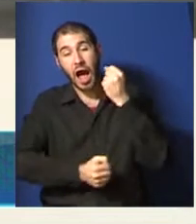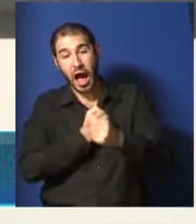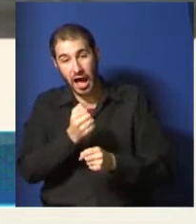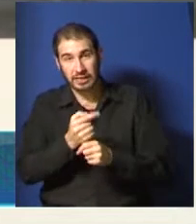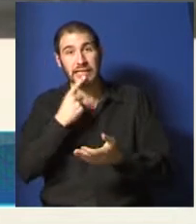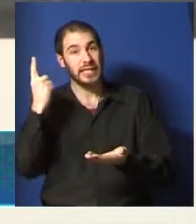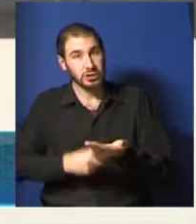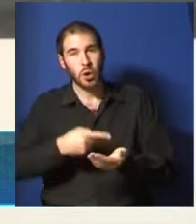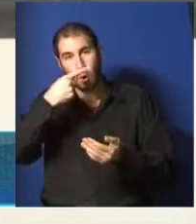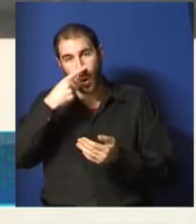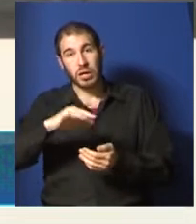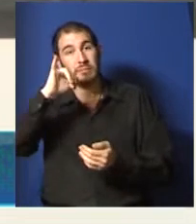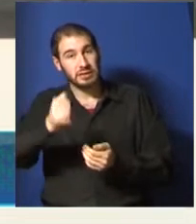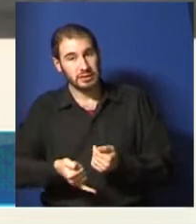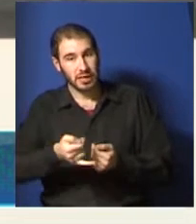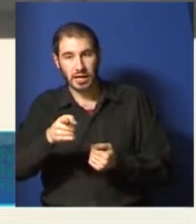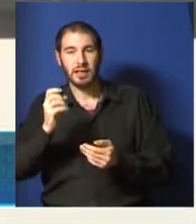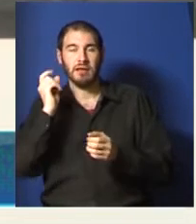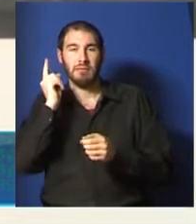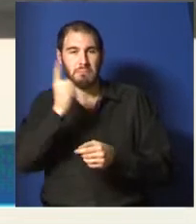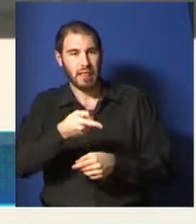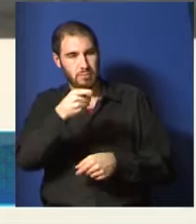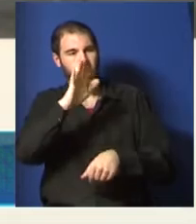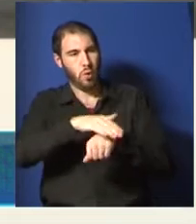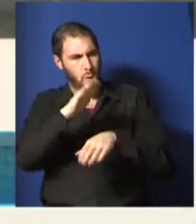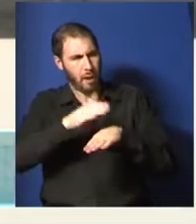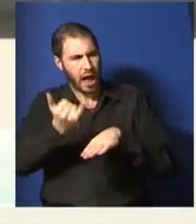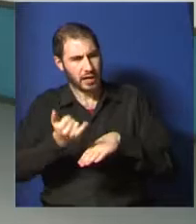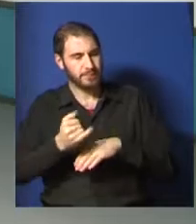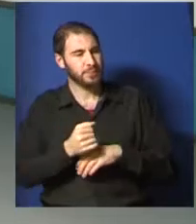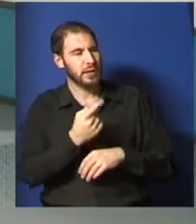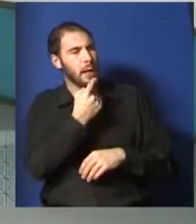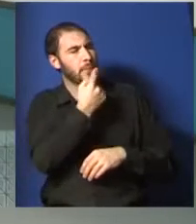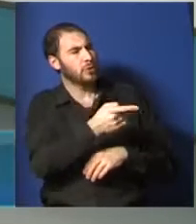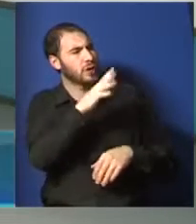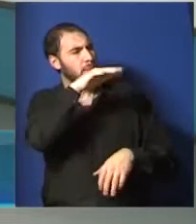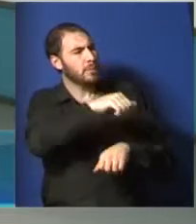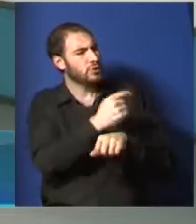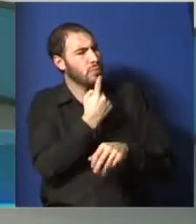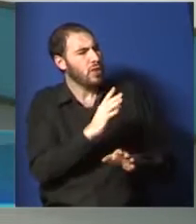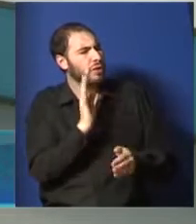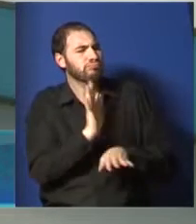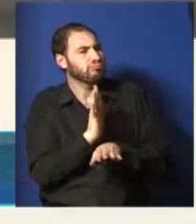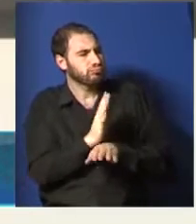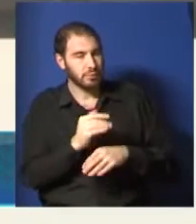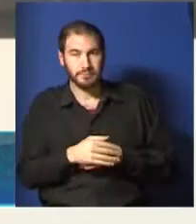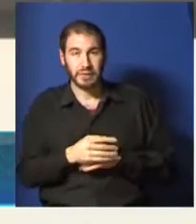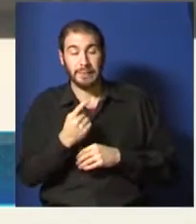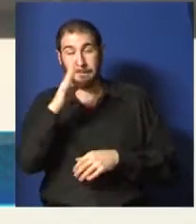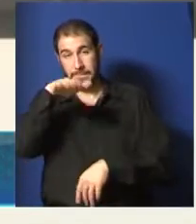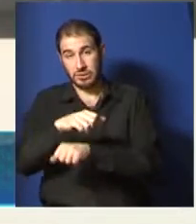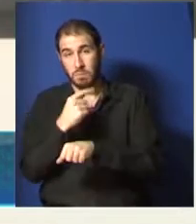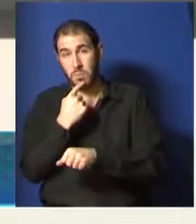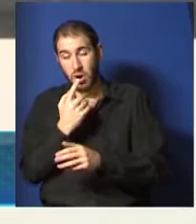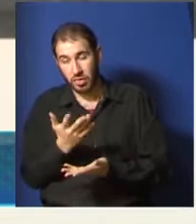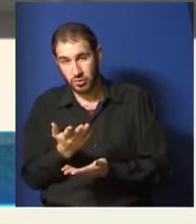una sentencia firme que lo declare culpable. ¿Qué es entonces en concreto la prisión preventiva, para explicarlo? La prisión preventiva, lo